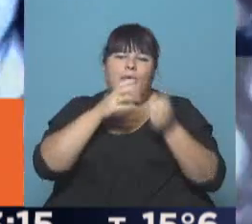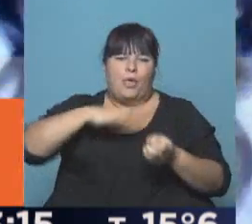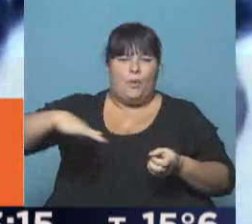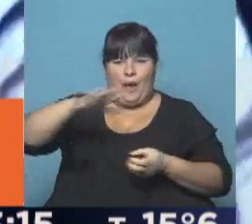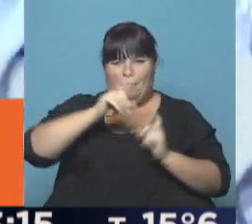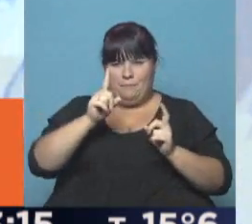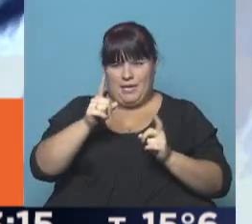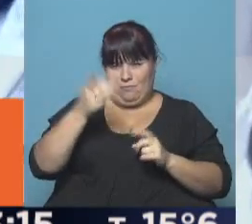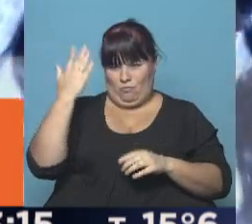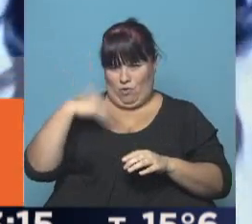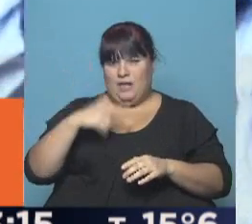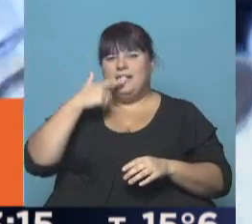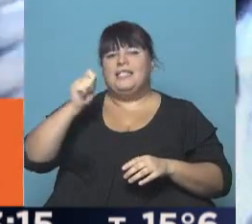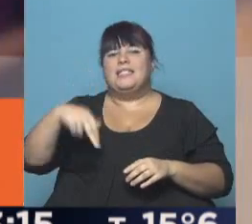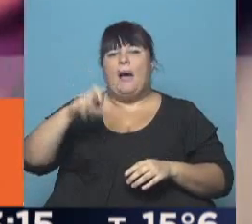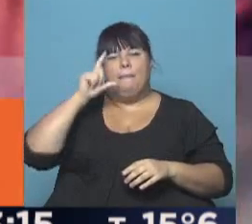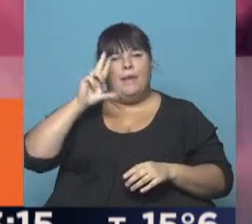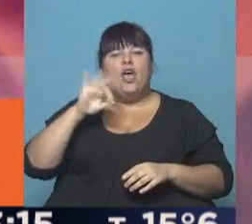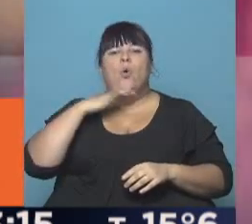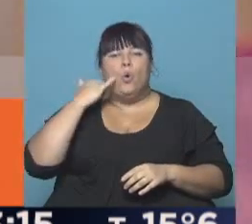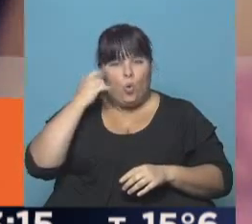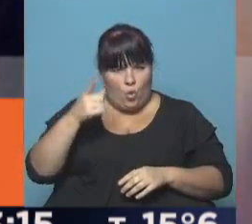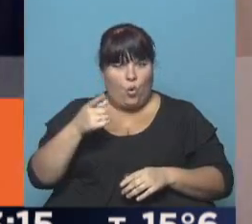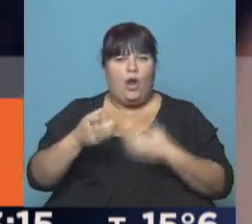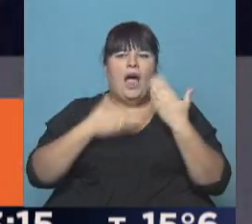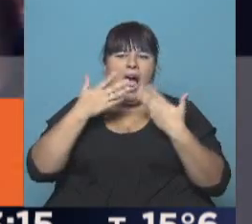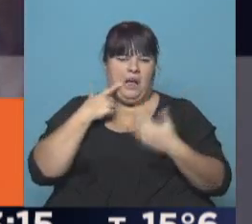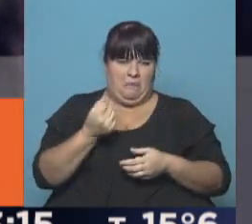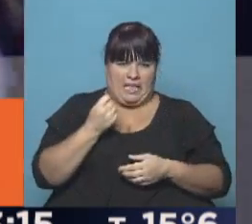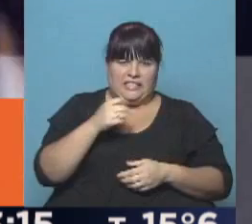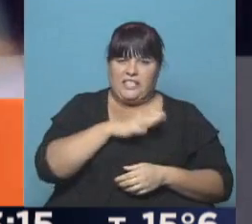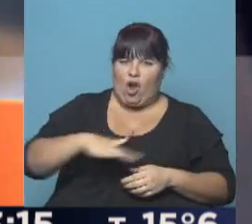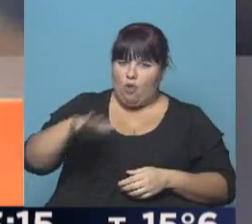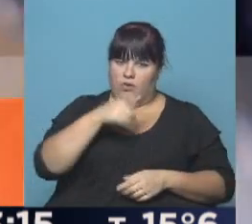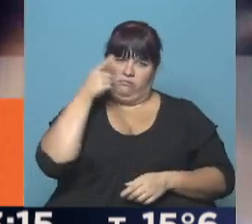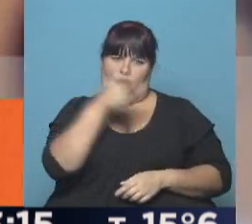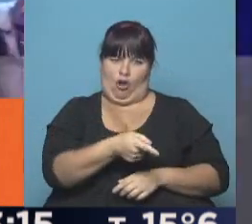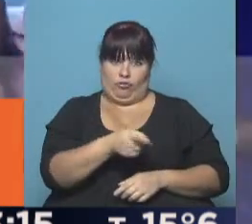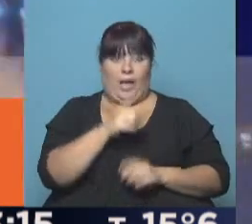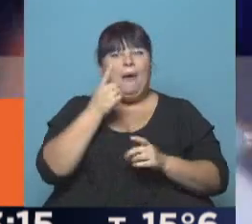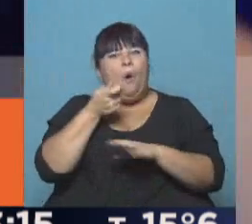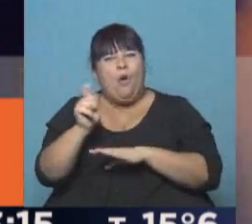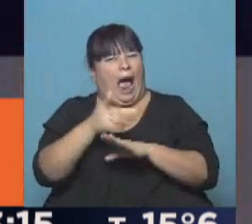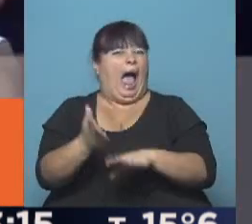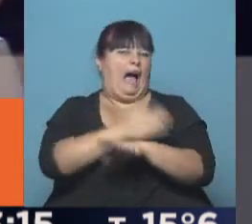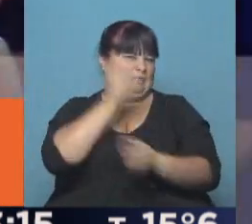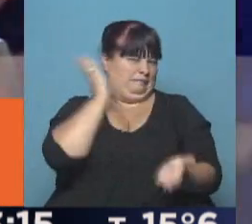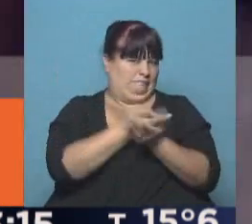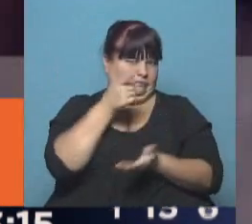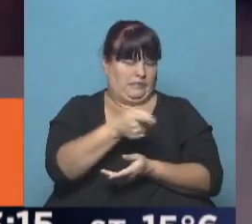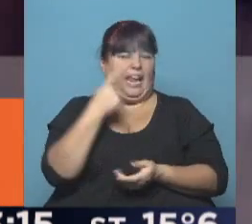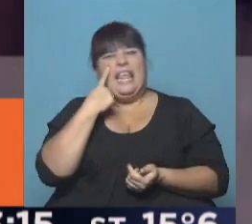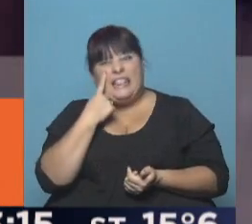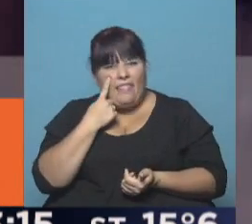desarrollaron los hechos san pedro provincia de jujuy declaraciones machistas de la comunidad que lo condenó antes de ser enjuiciada testimonios del